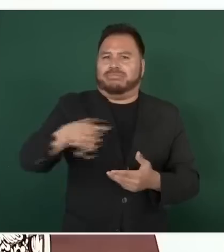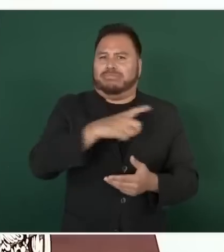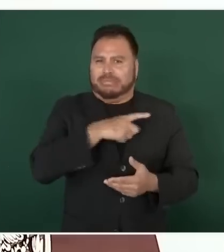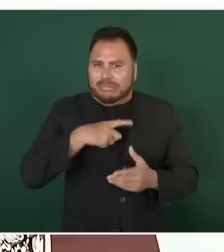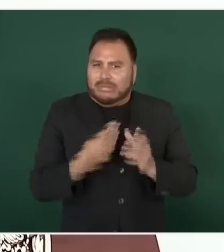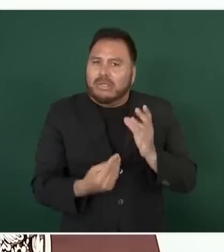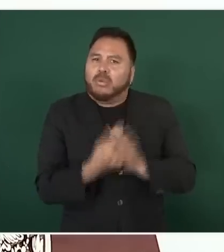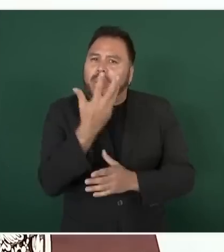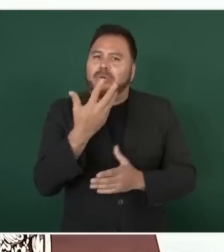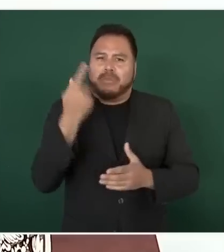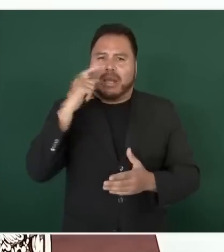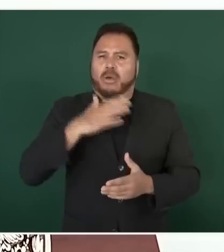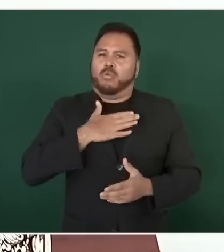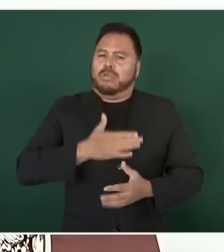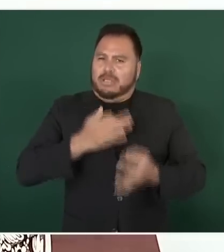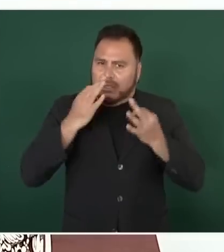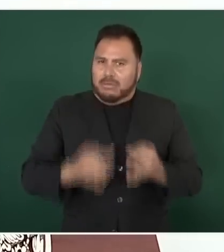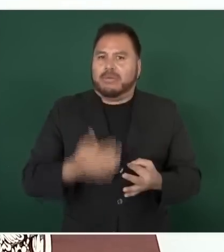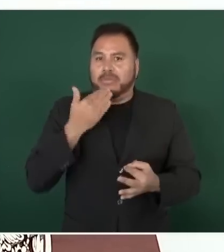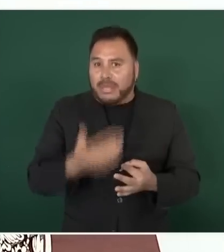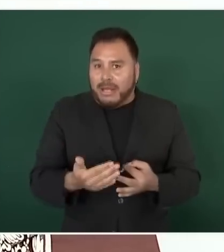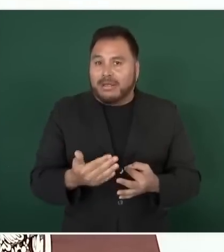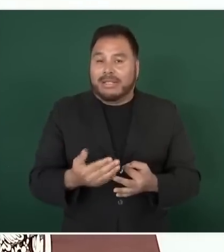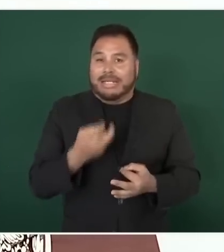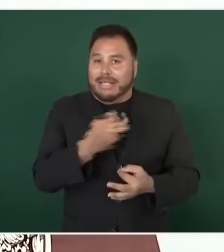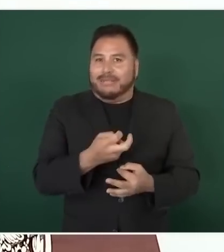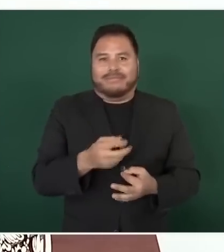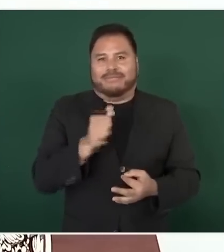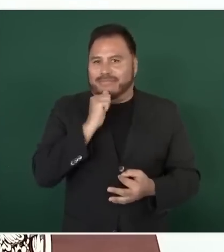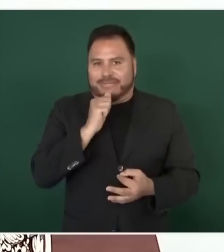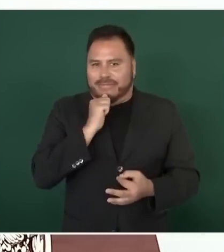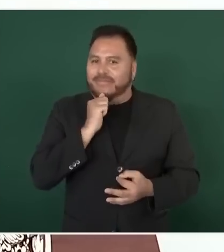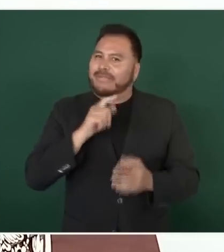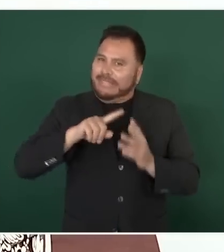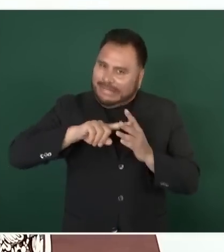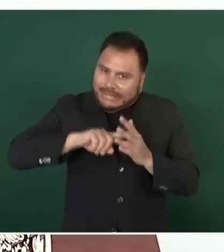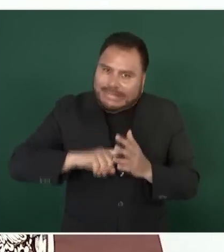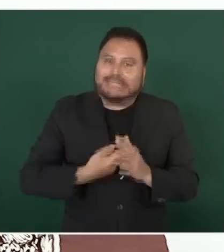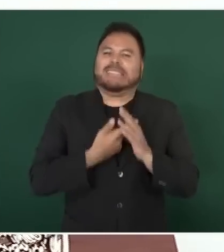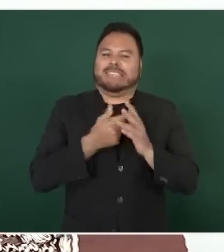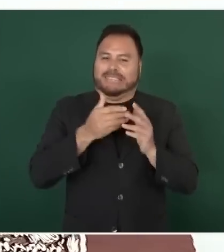y justicia estaba aún por comenzar.